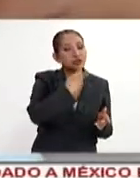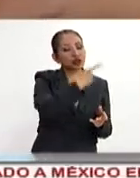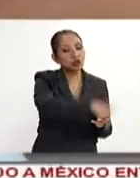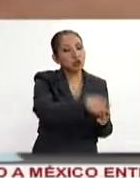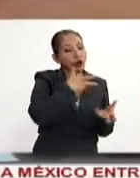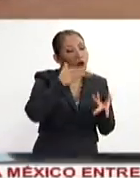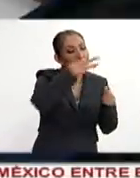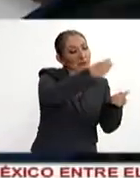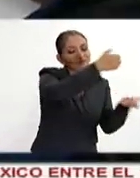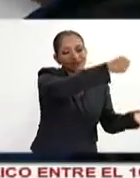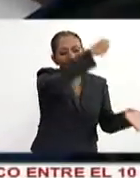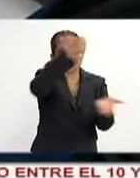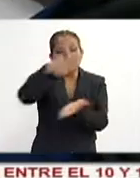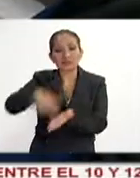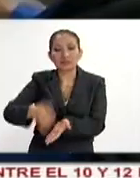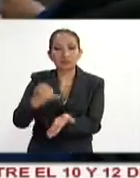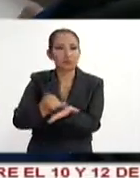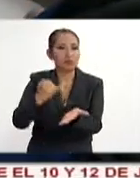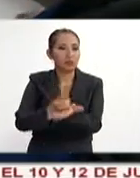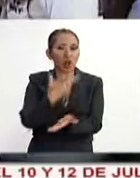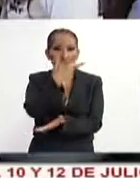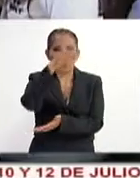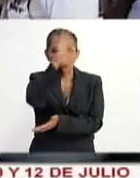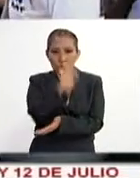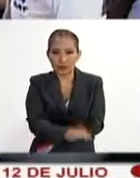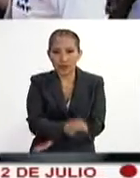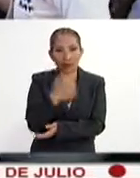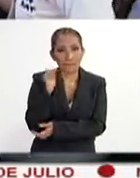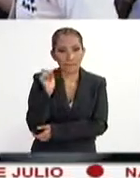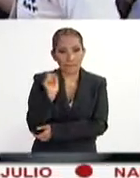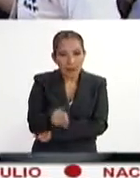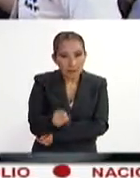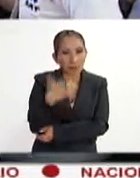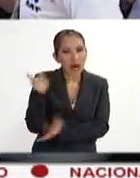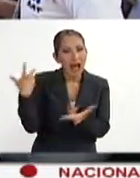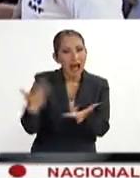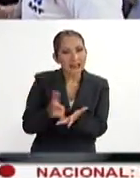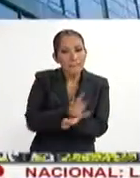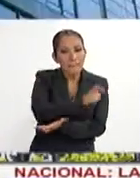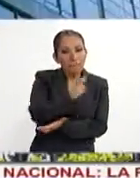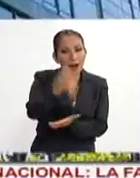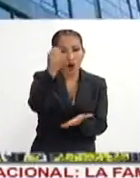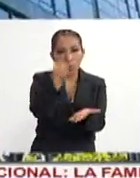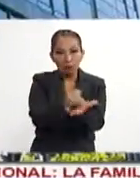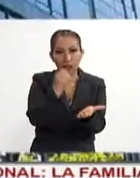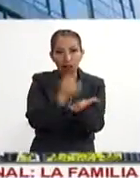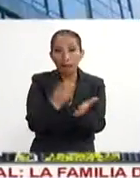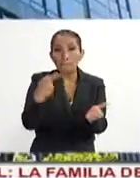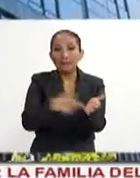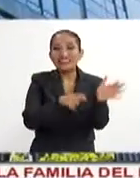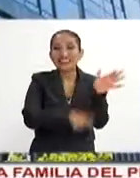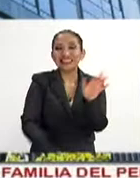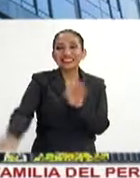sus inversiones con una tasa impositiva del 8%, mismo que generó un pago de impuestos por